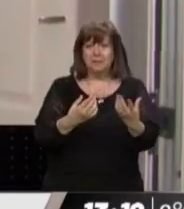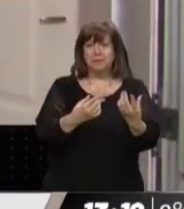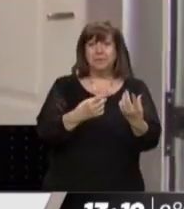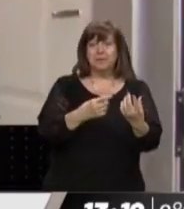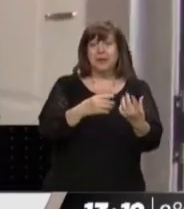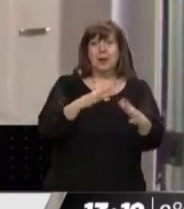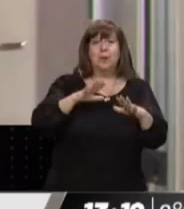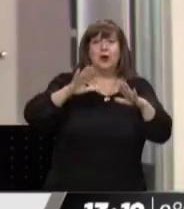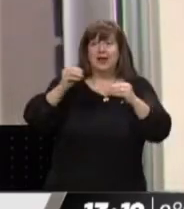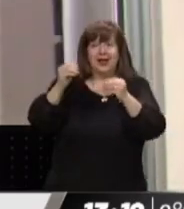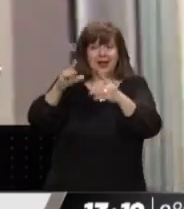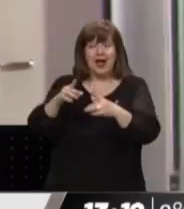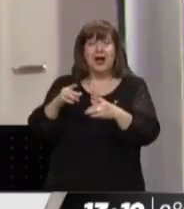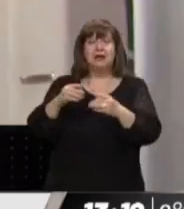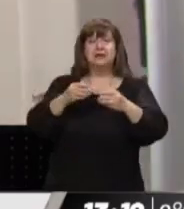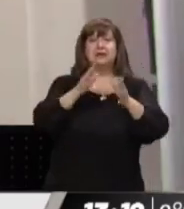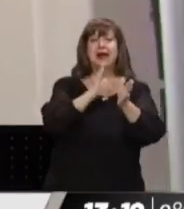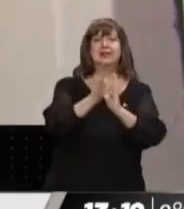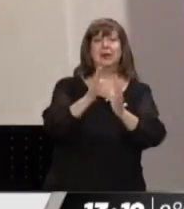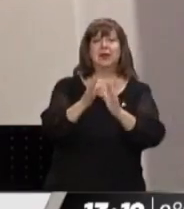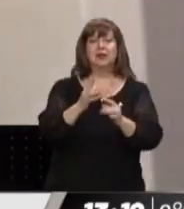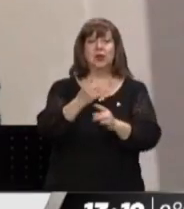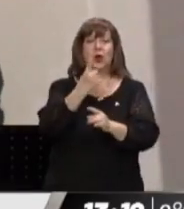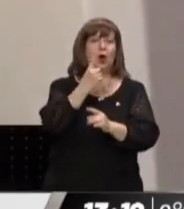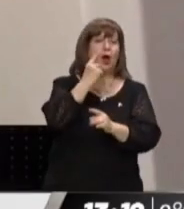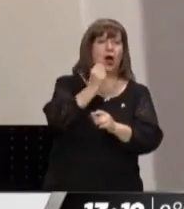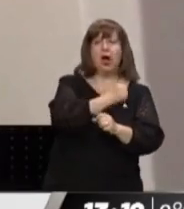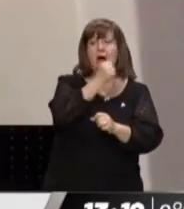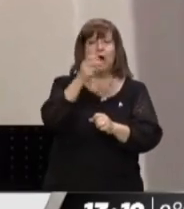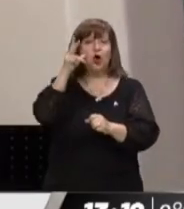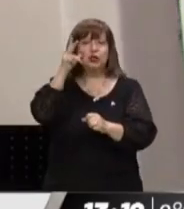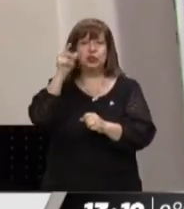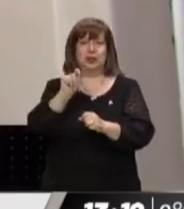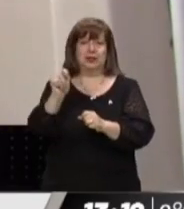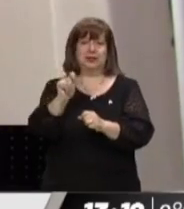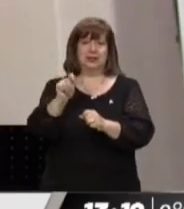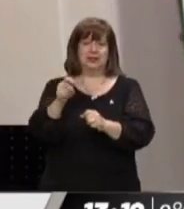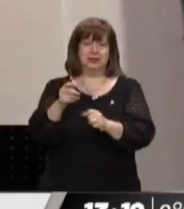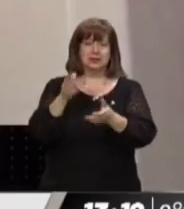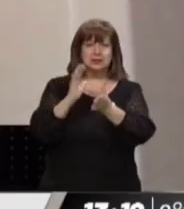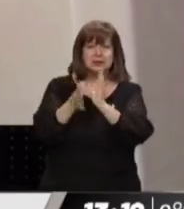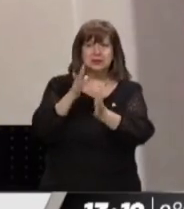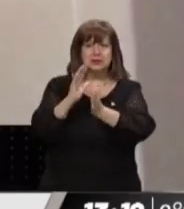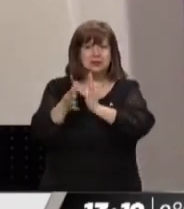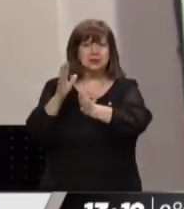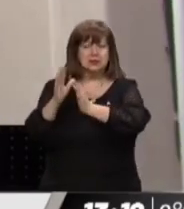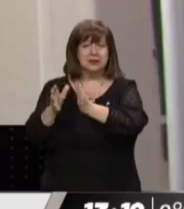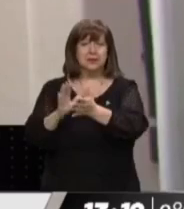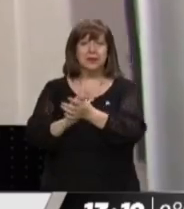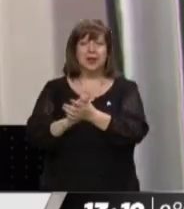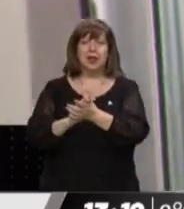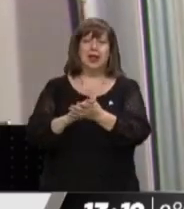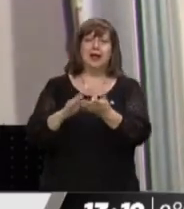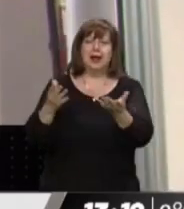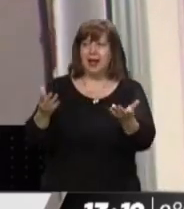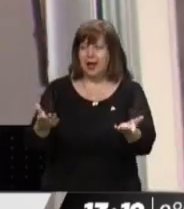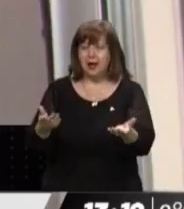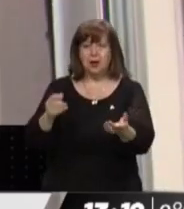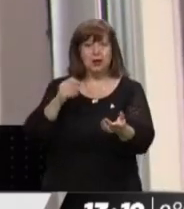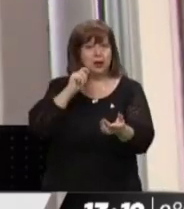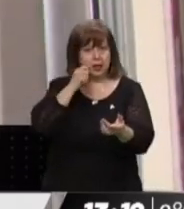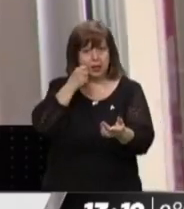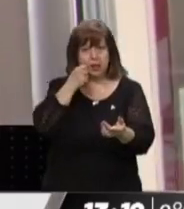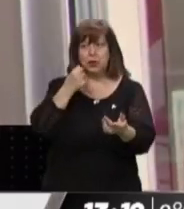hasta 8 meses. Elizabeth, pero pensemos que tenemos los recursos. No es lo mismo estar en el centro, en un hotel, que estar al lado, en una casa